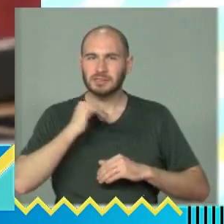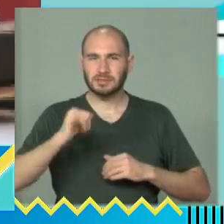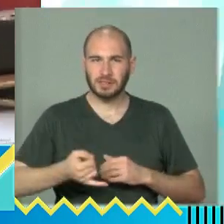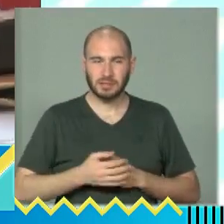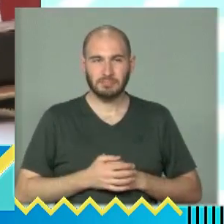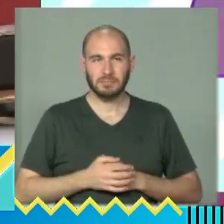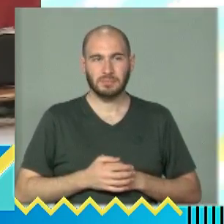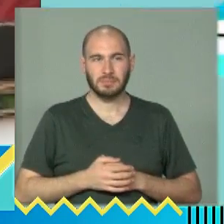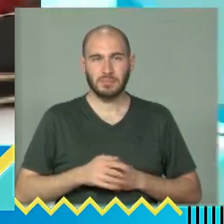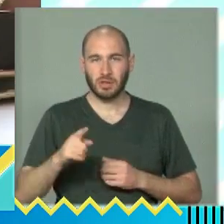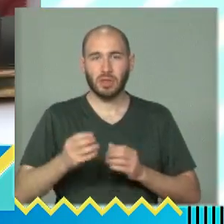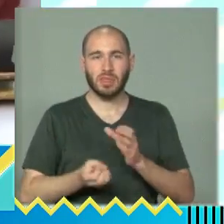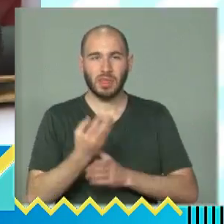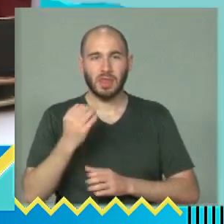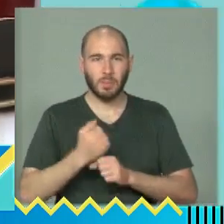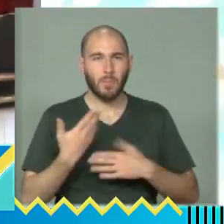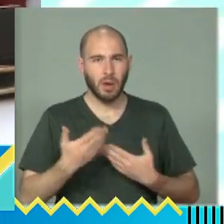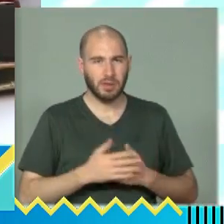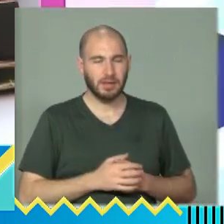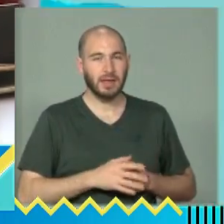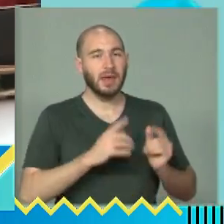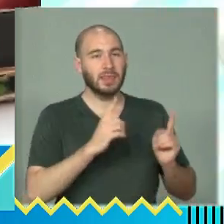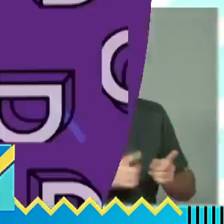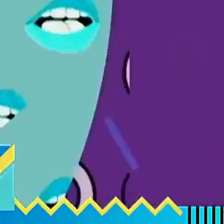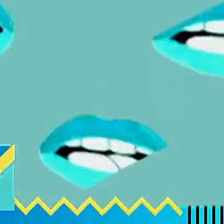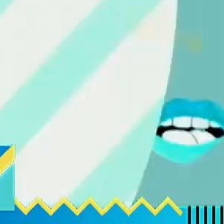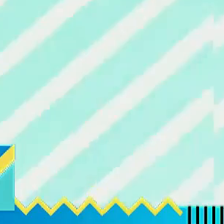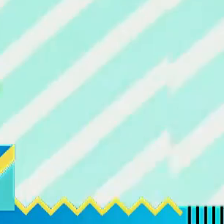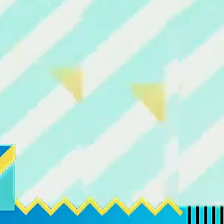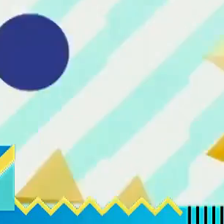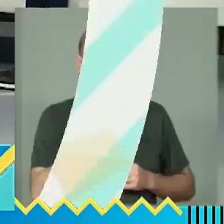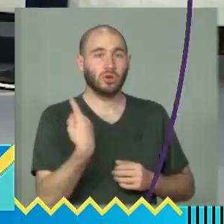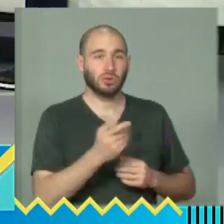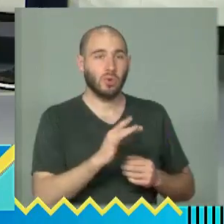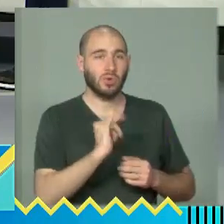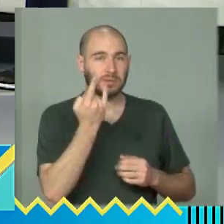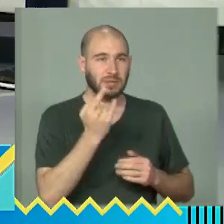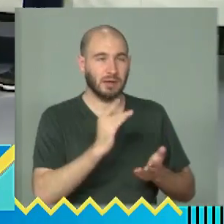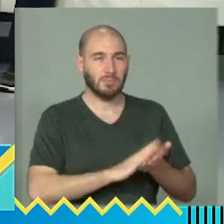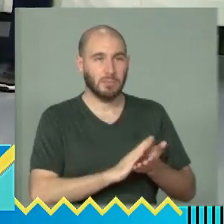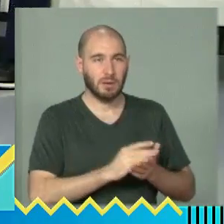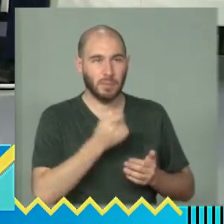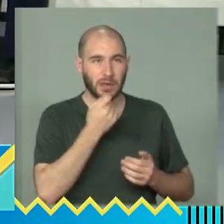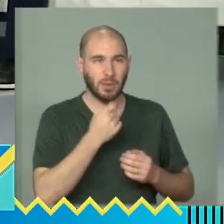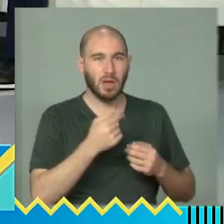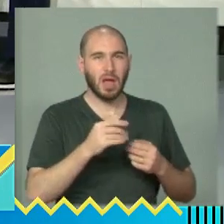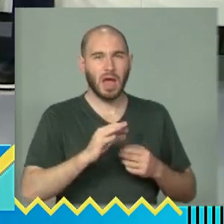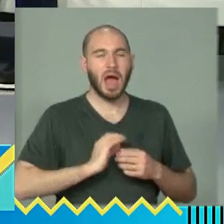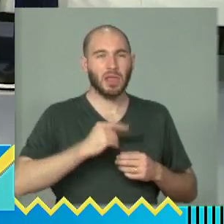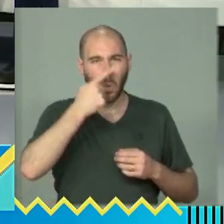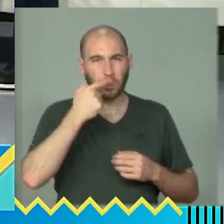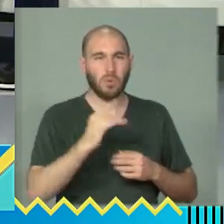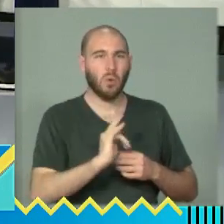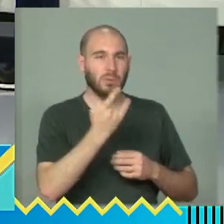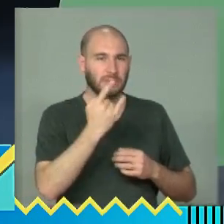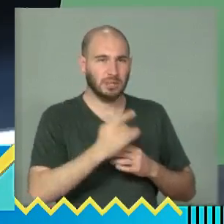generar inclusive oportunidades de trabajo para otros. Sí, de alguna forma que nosotros como universitarios nos pasaba esto de emprender quizás en los últimos años de la universidad